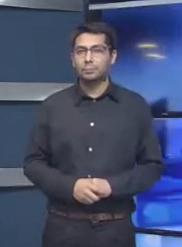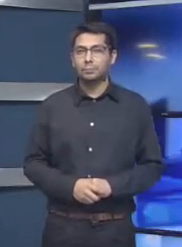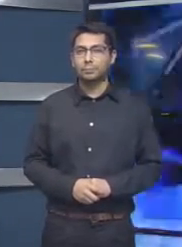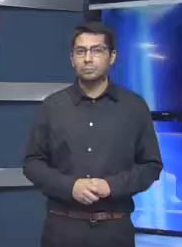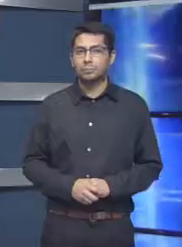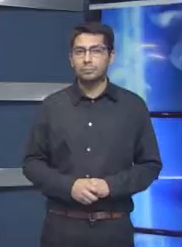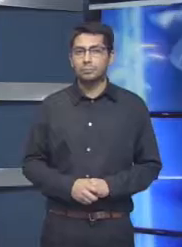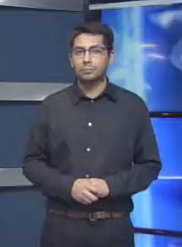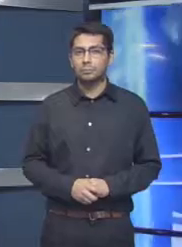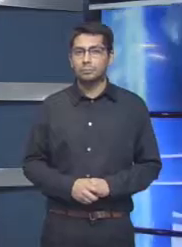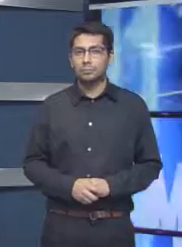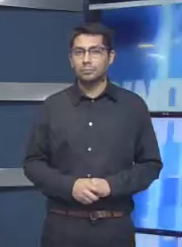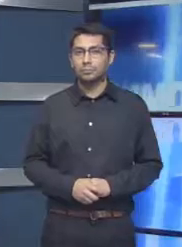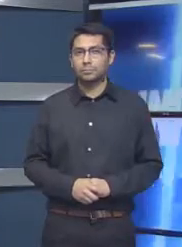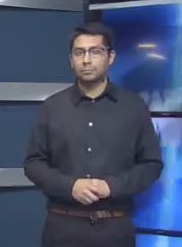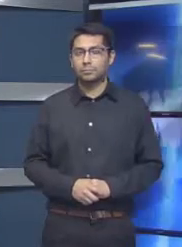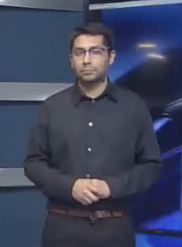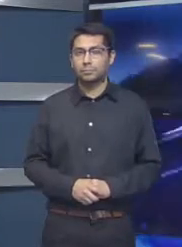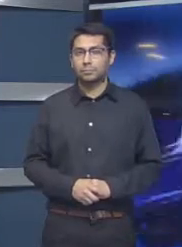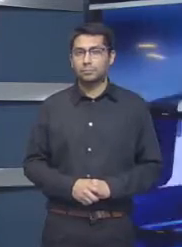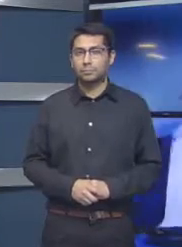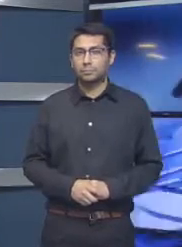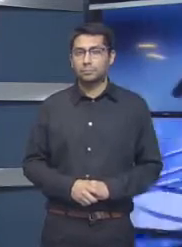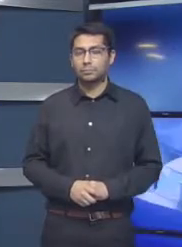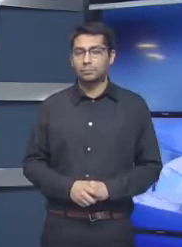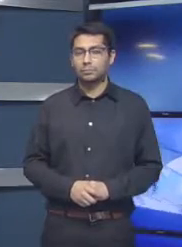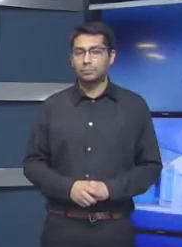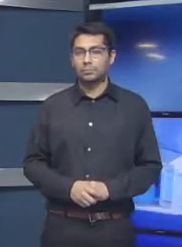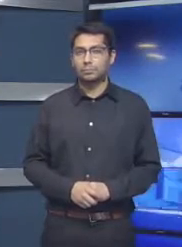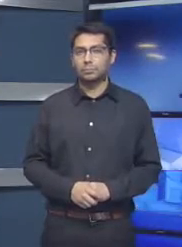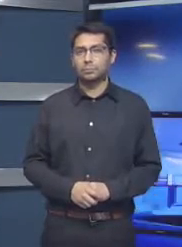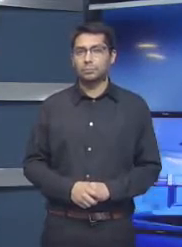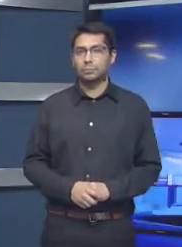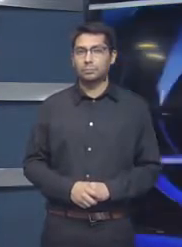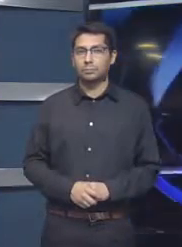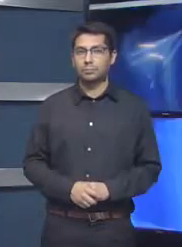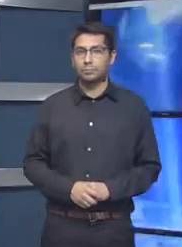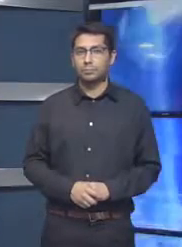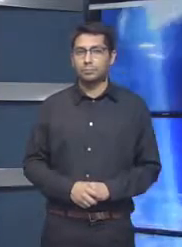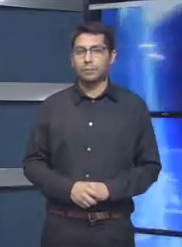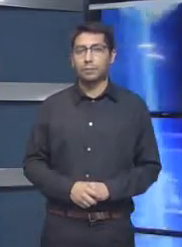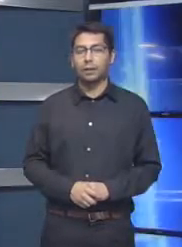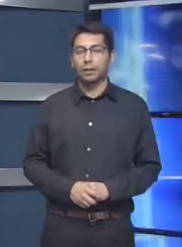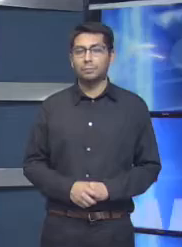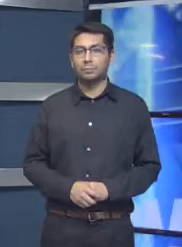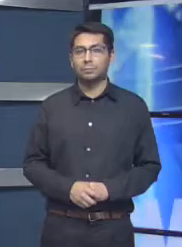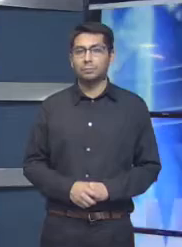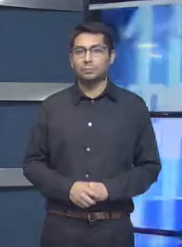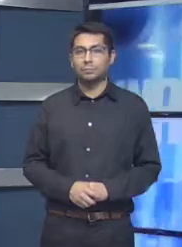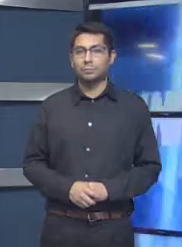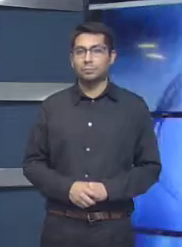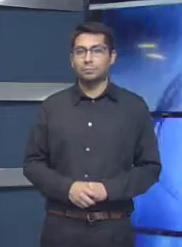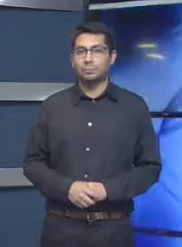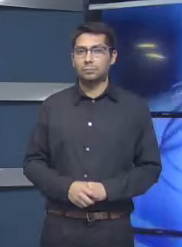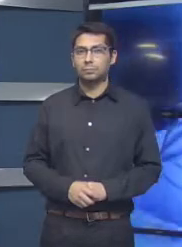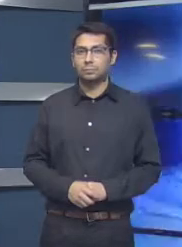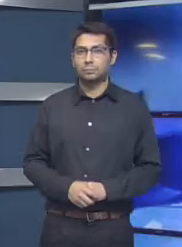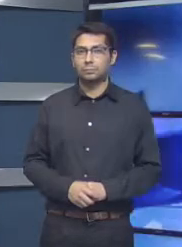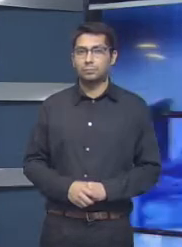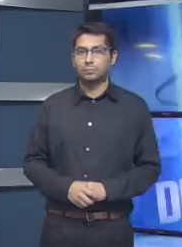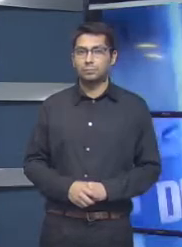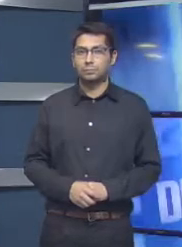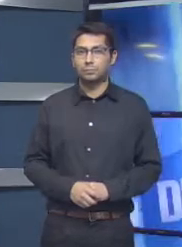Yo creo que en el transición han sido los productos, diría que menos han crecido. Ajá. En materia